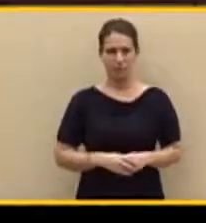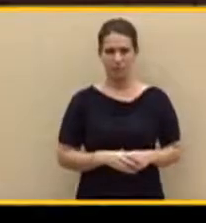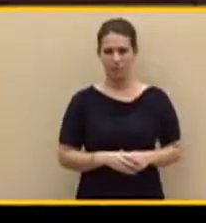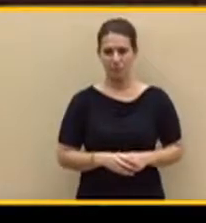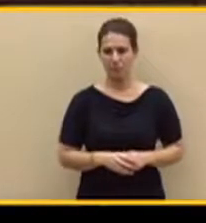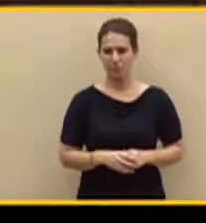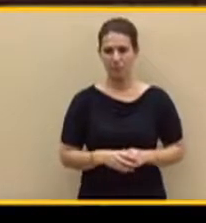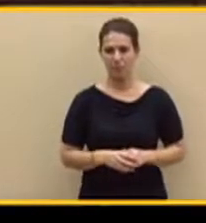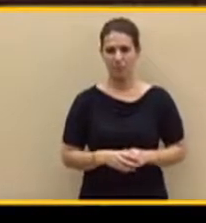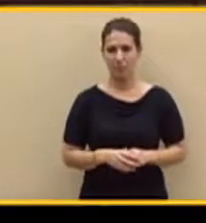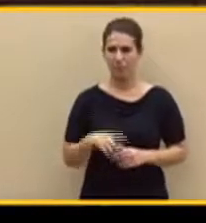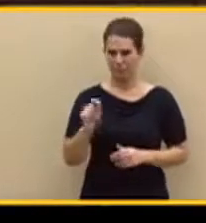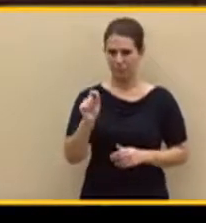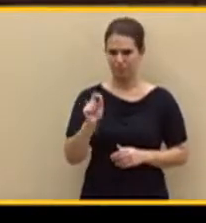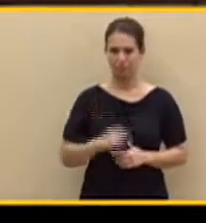Un segundo.